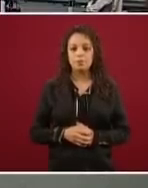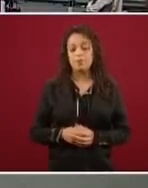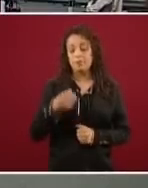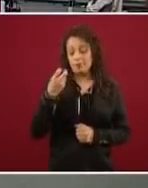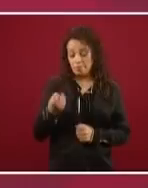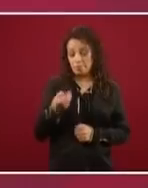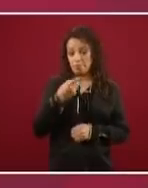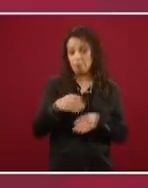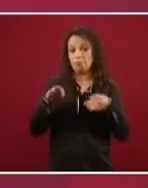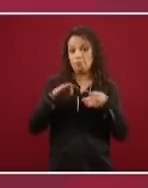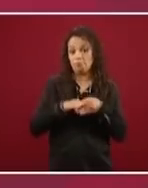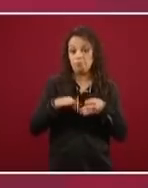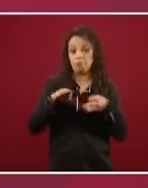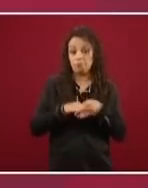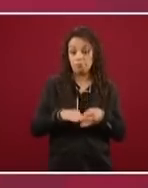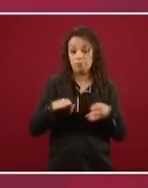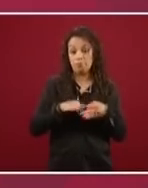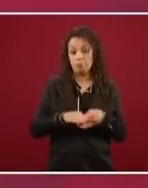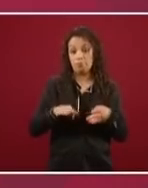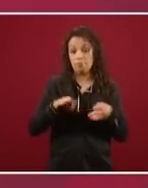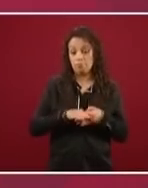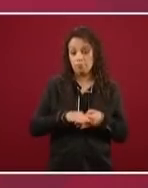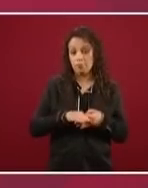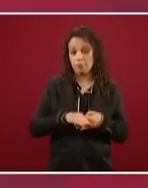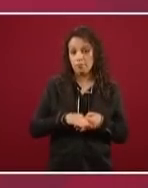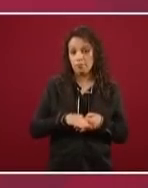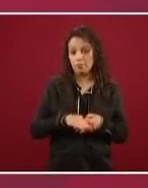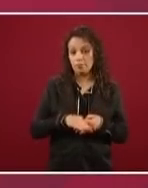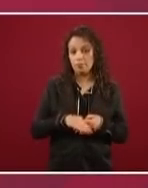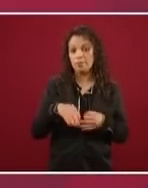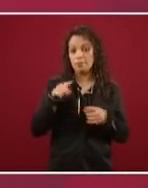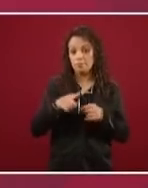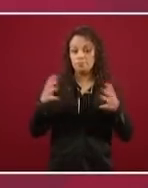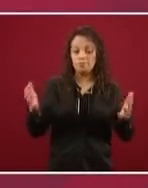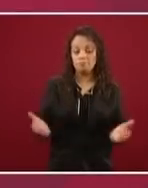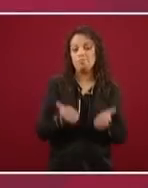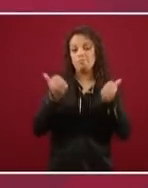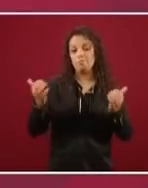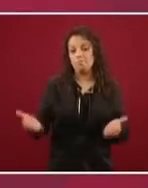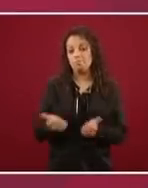constantemente estamos rescatando